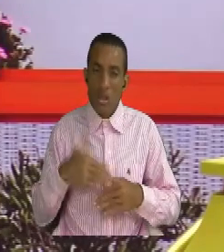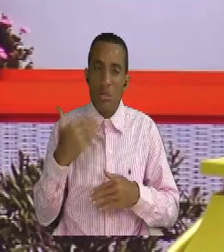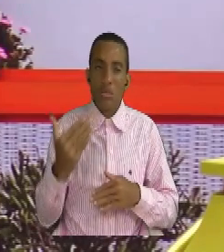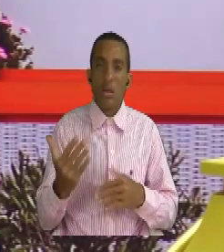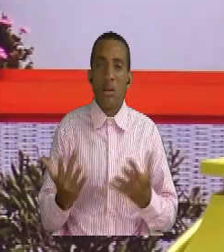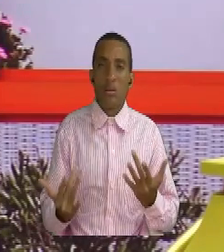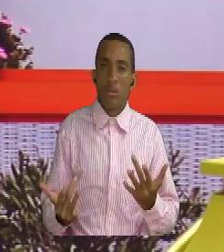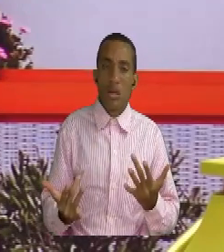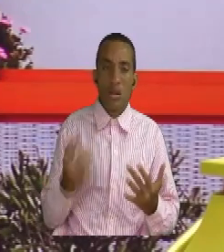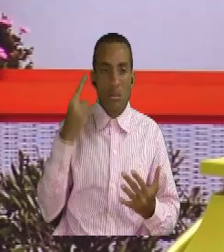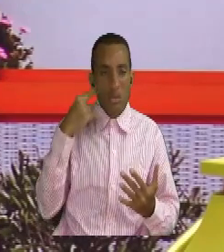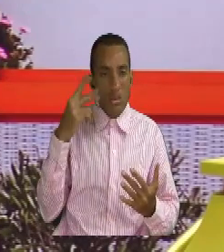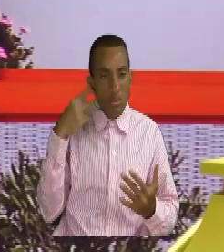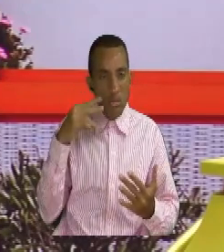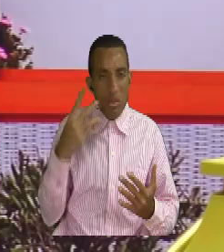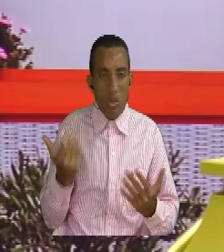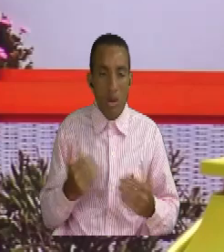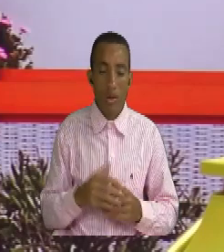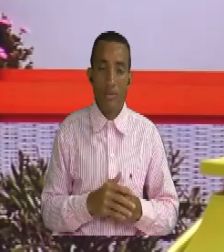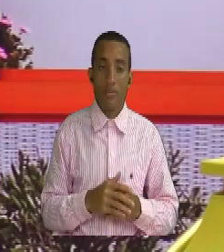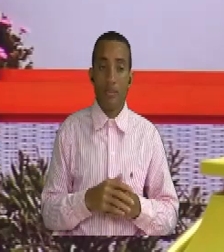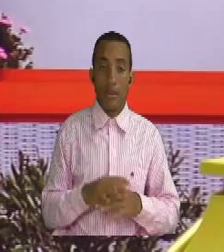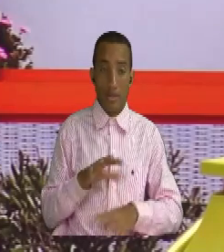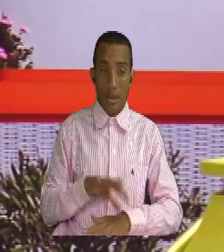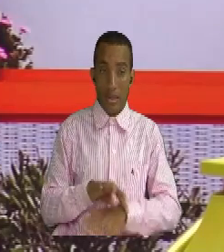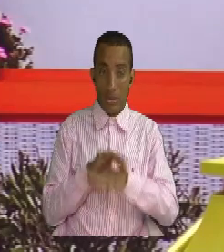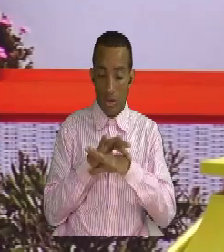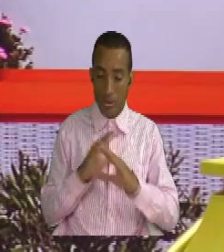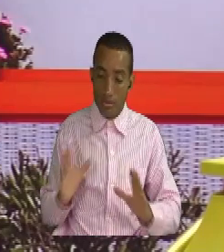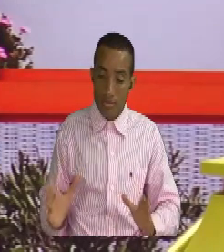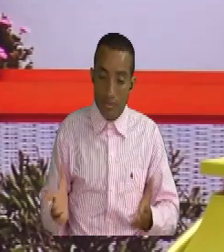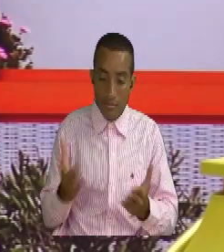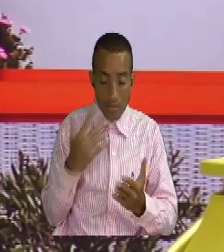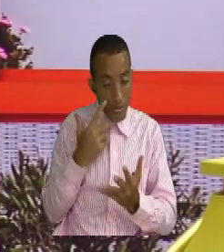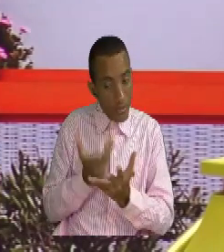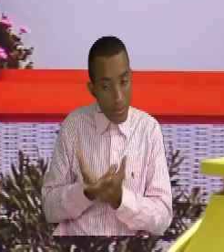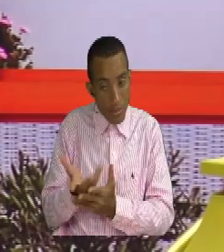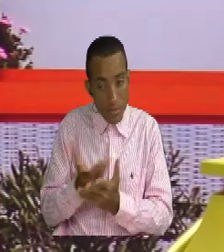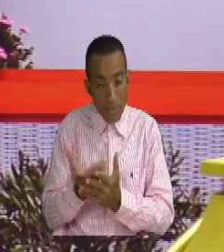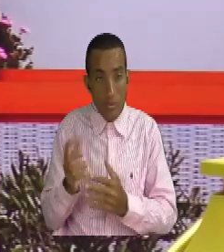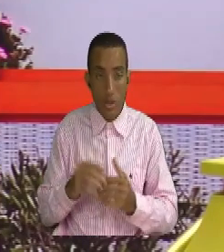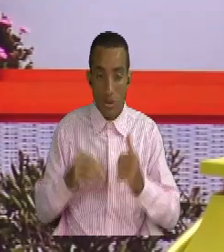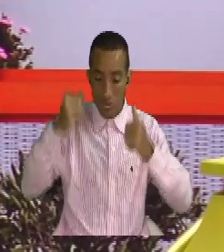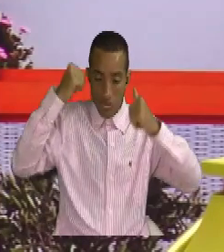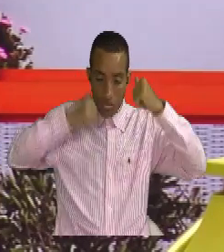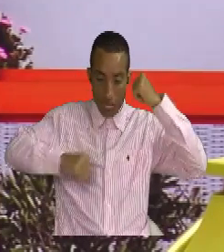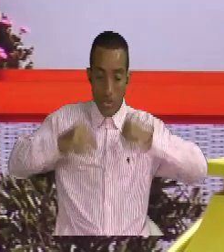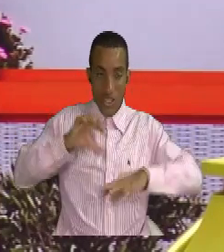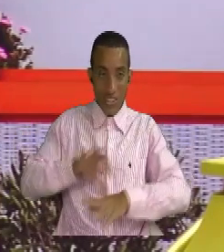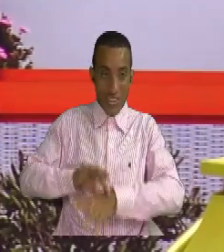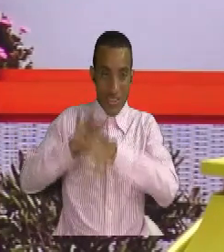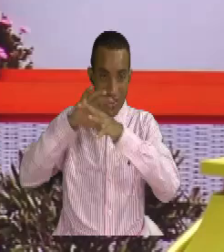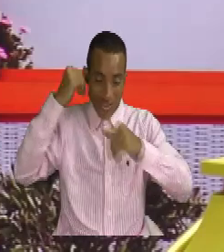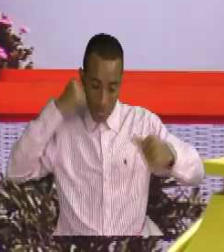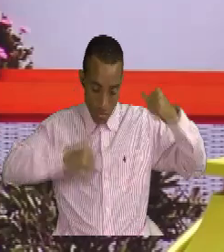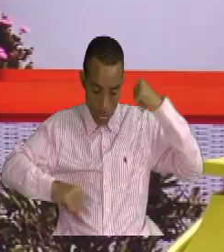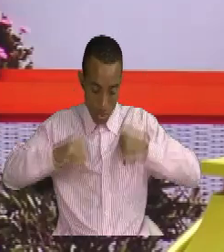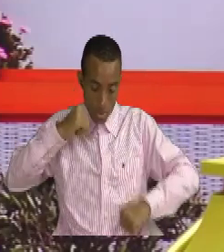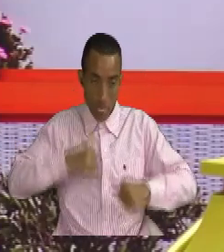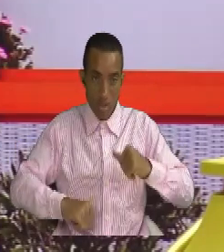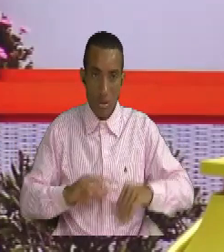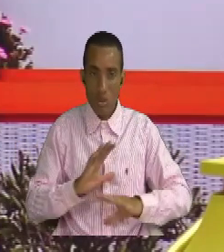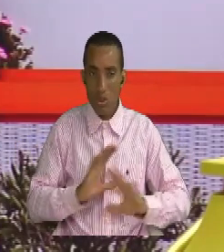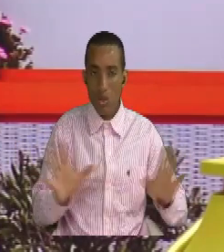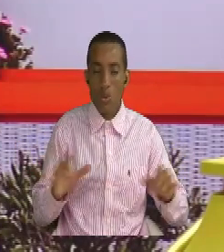día, debe durar dependiendo de las recomendaciones del doctor o el cirujano plástico. Nosotros a veces recomendamos de un mes